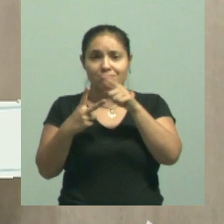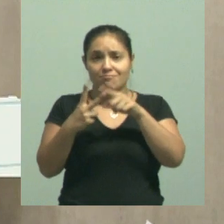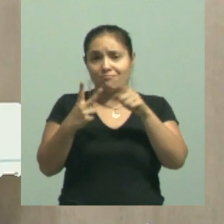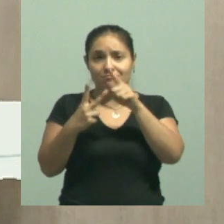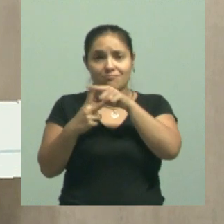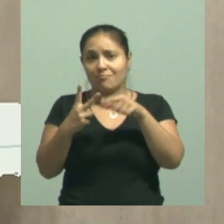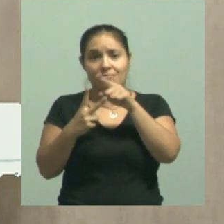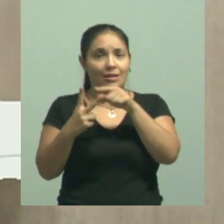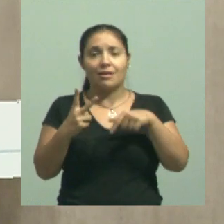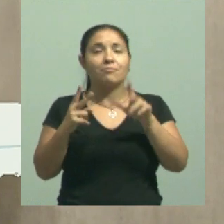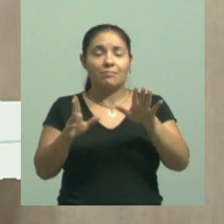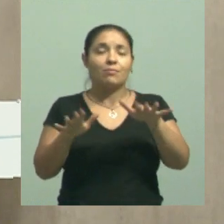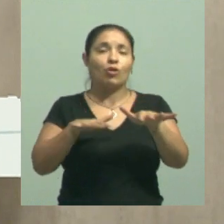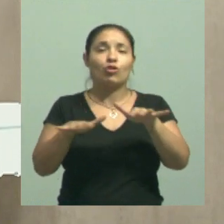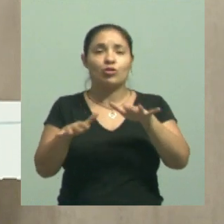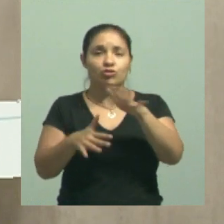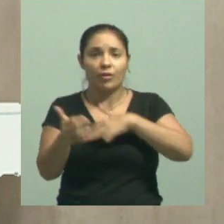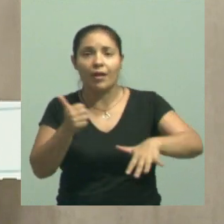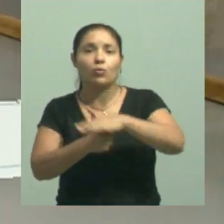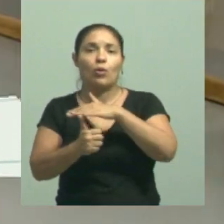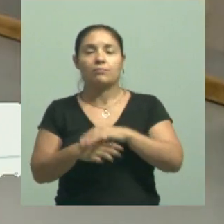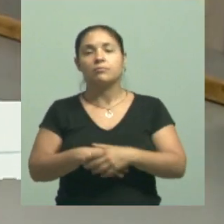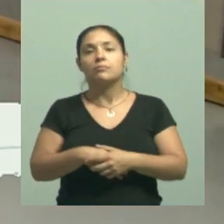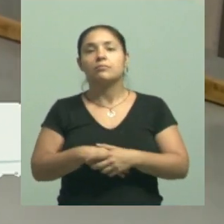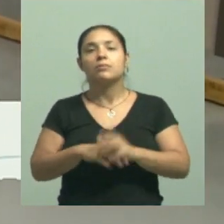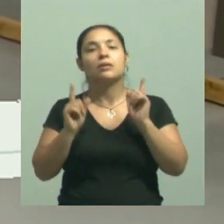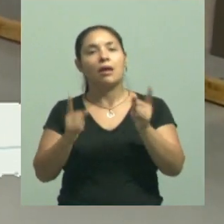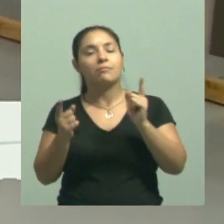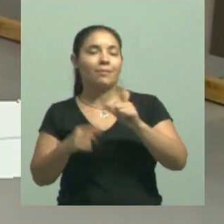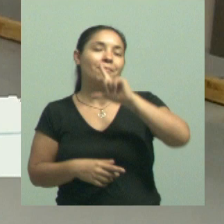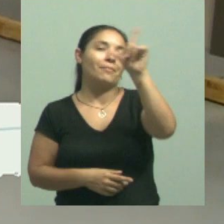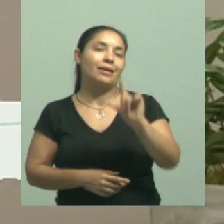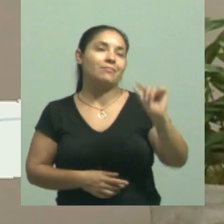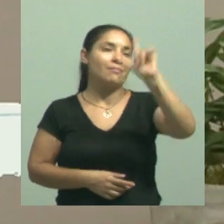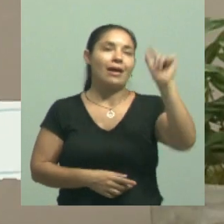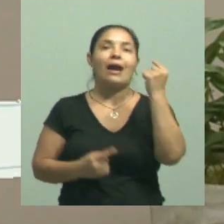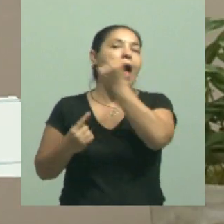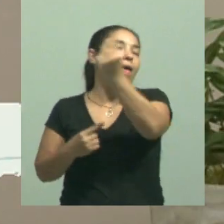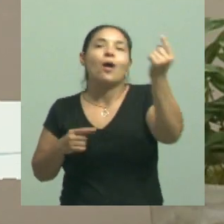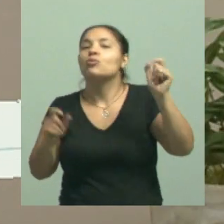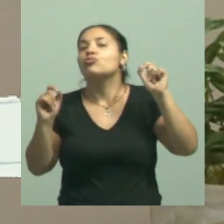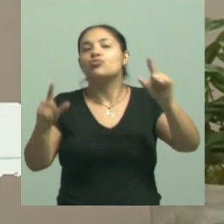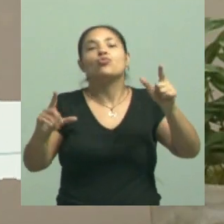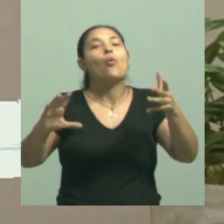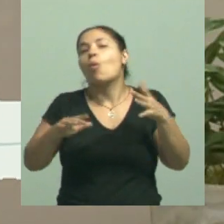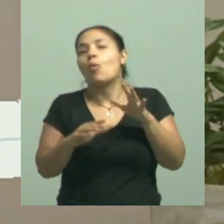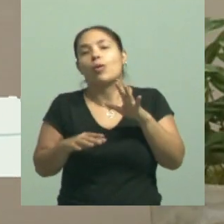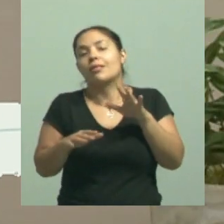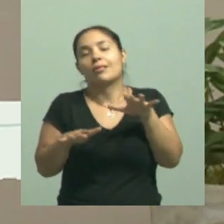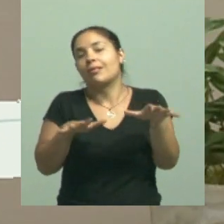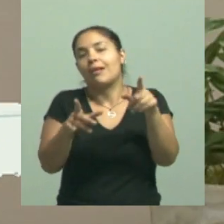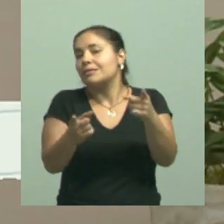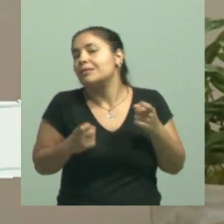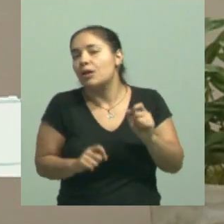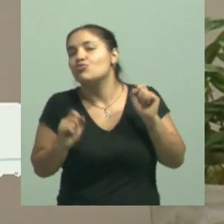la situación actual, ¿no? Sí. ¿Y en el mundo? El resto, obviamente en cada país hay como, tendrán sus prioridades, pero digo, se da